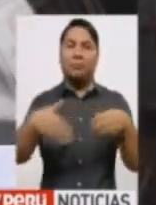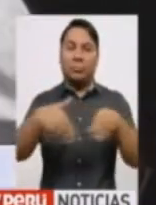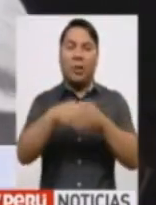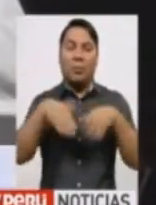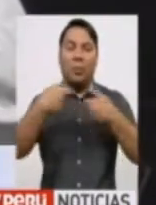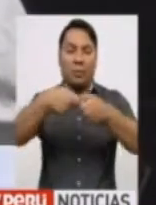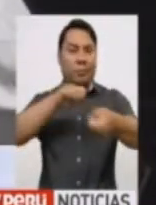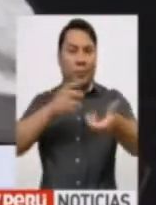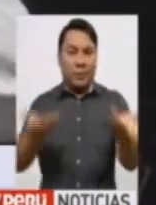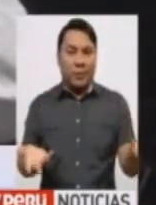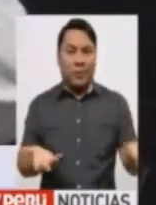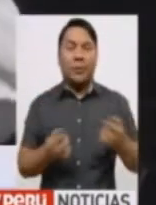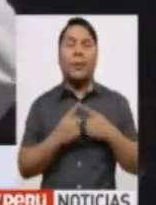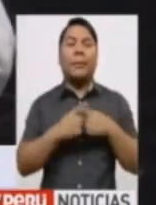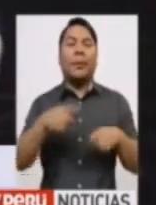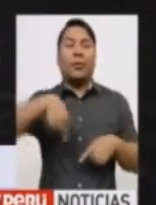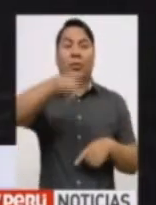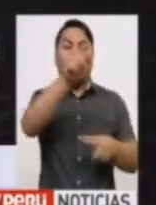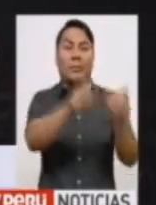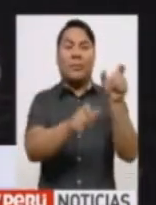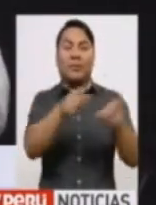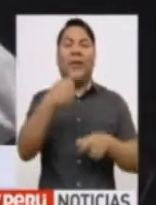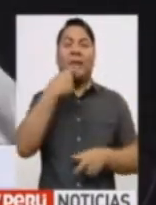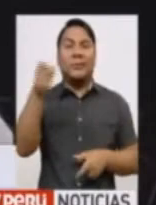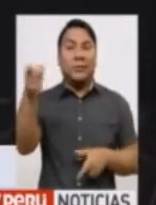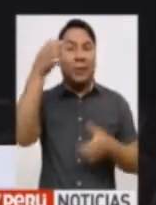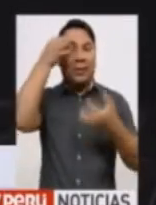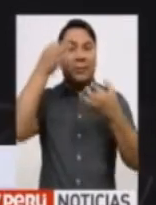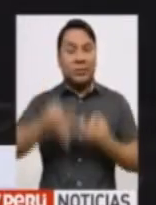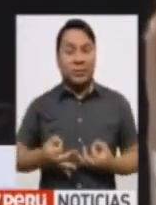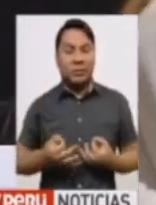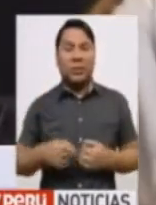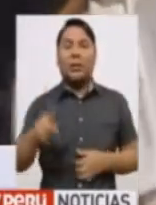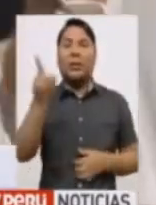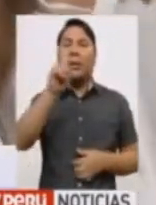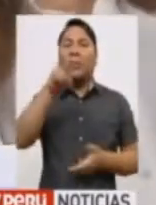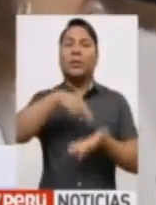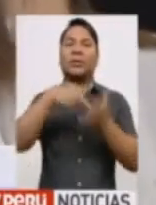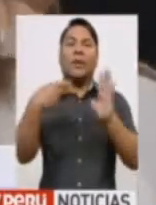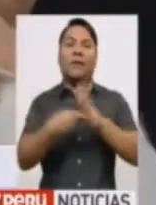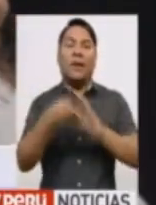contratos. Todos coincidieron en que esta decisión no significará pérdida ni